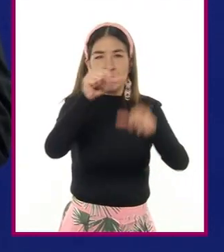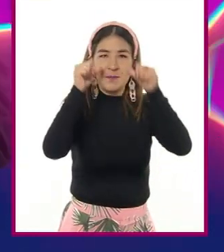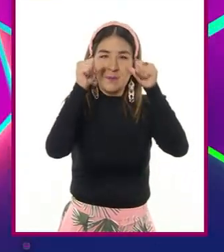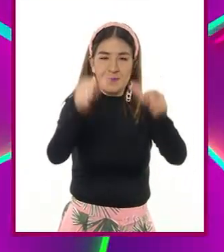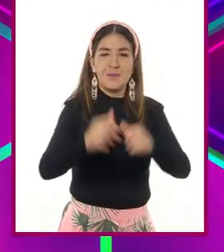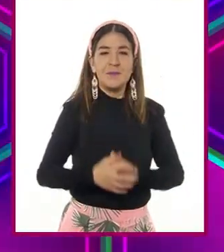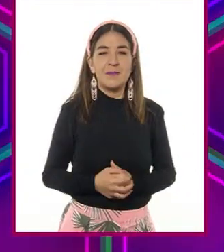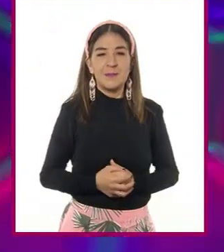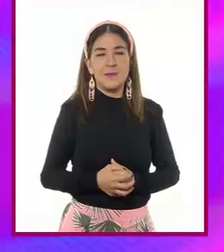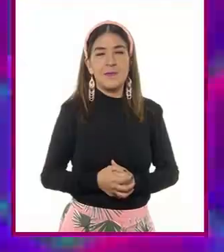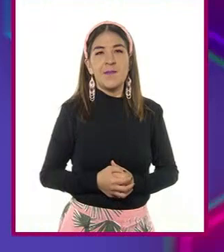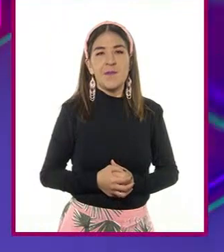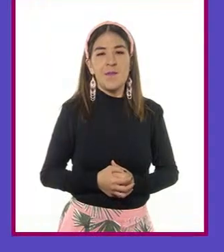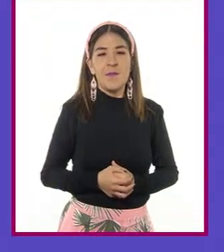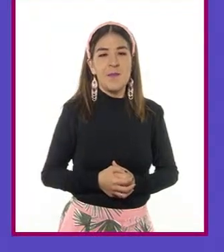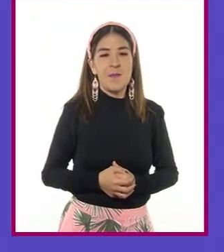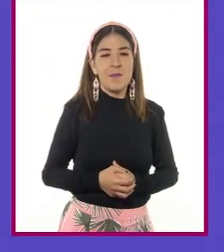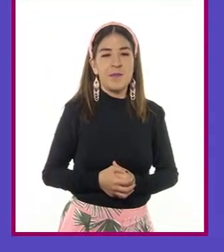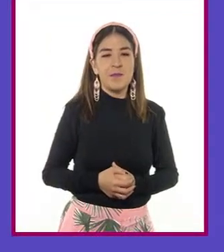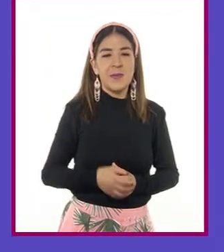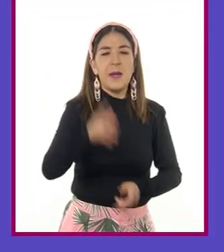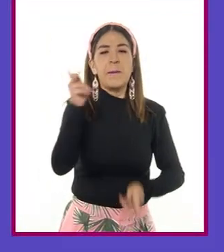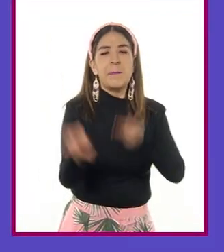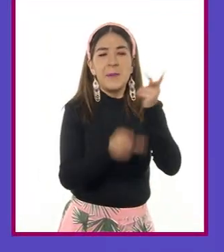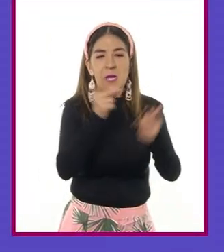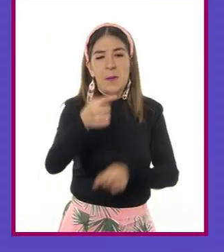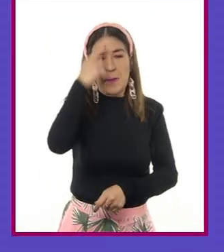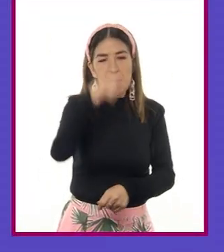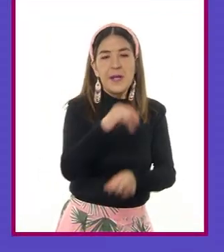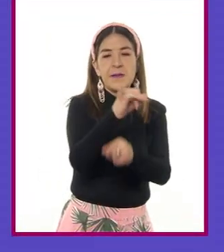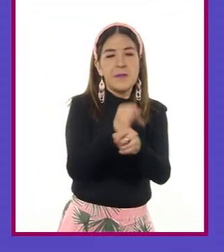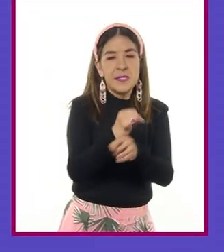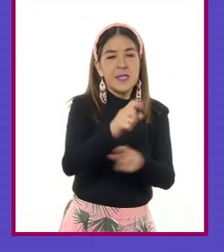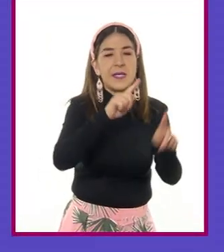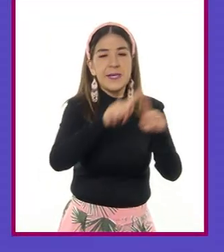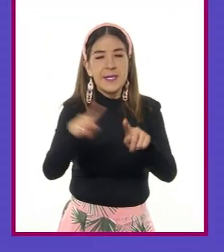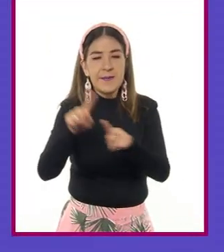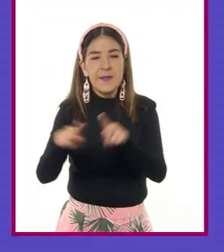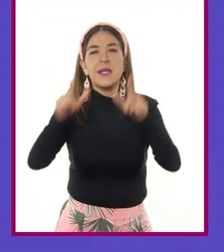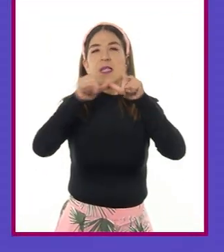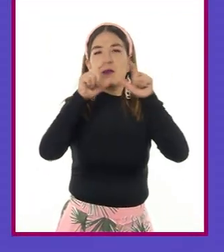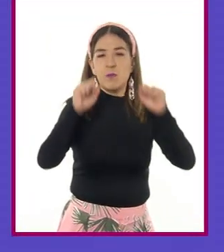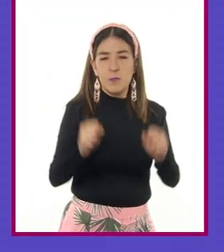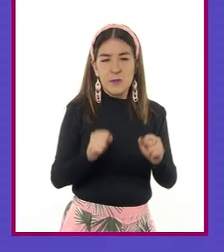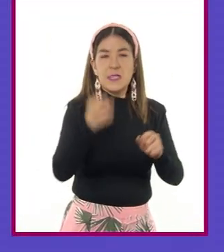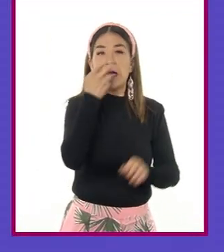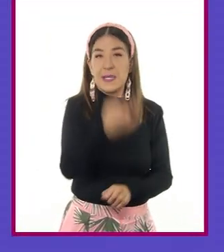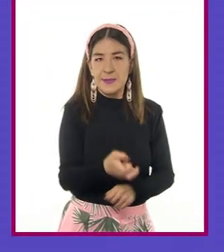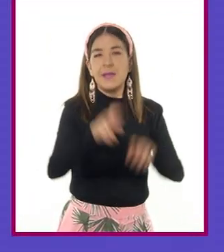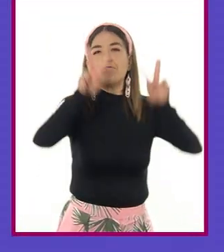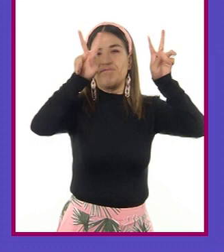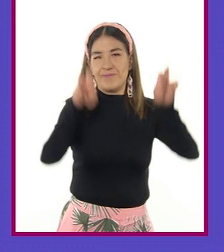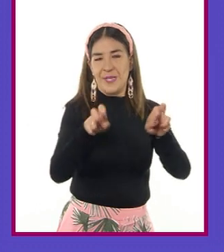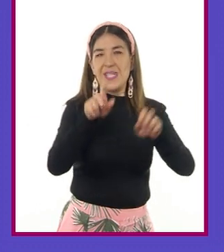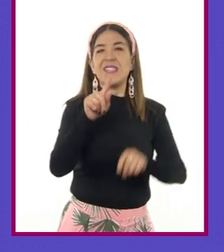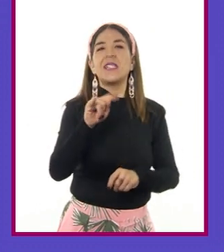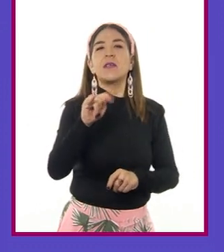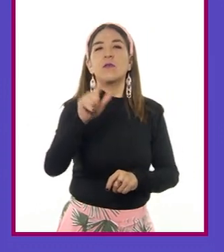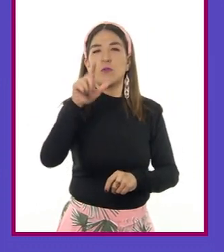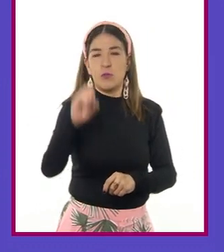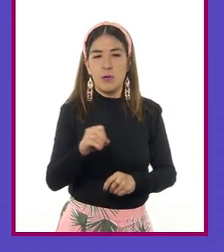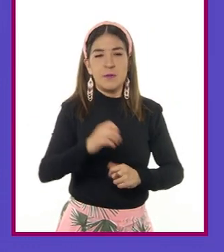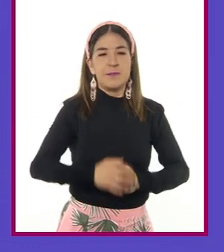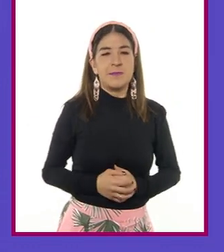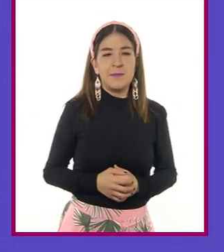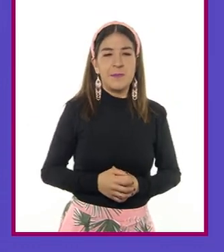atención. Formular preguntas para investigar la diversidad lingüística será nuestro título. Paso